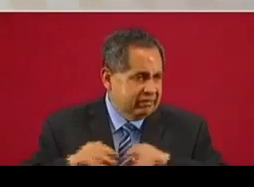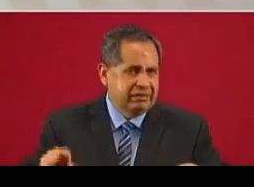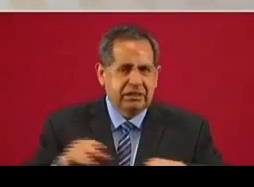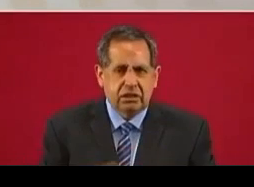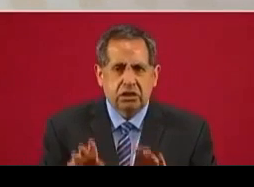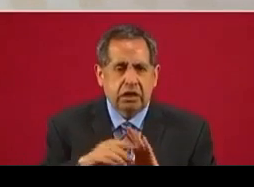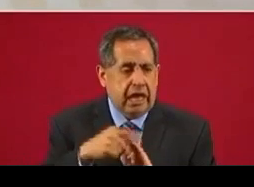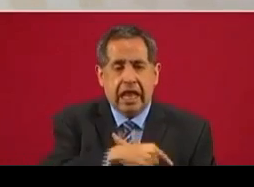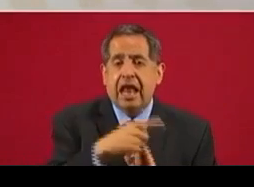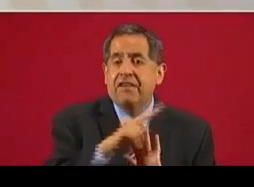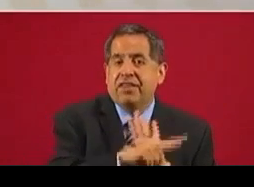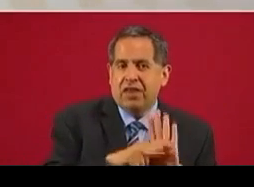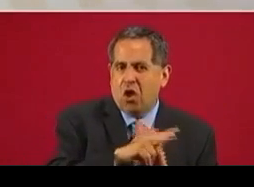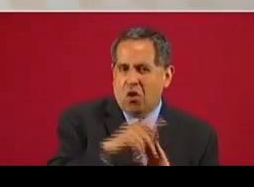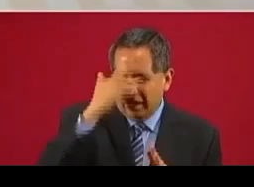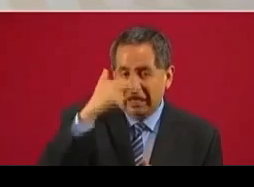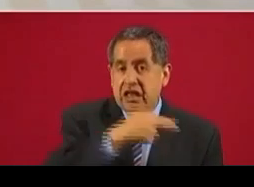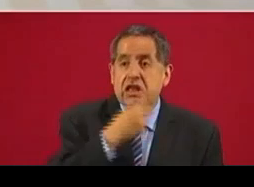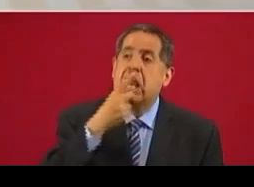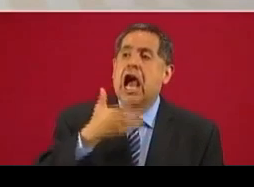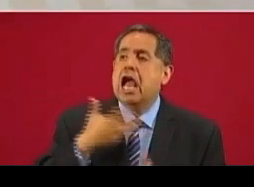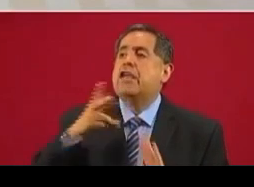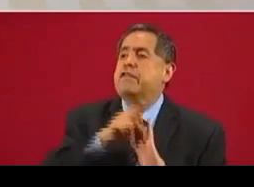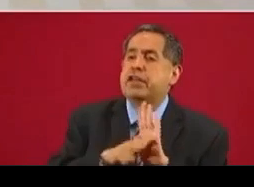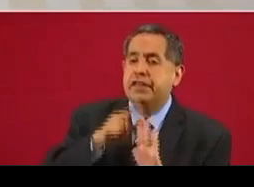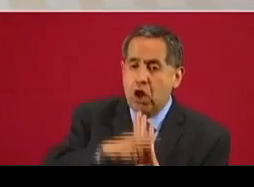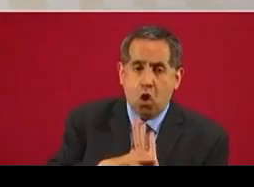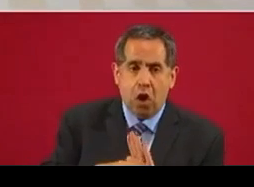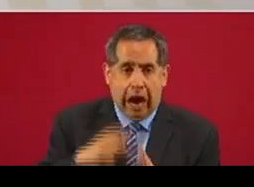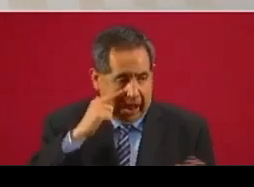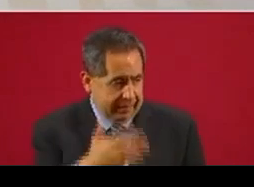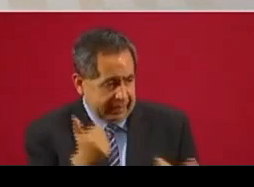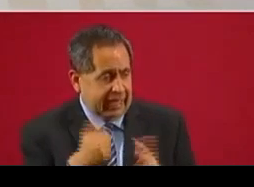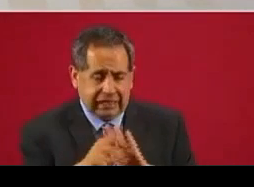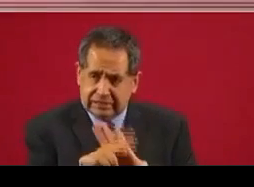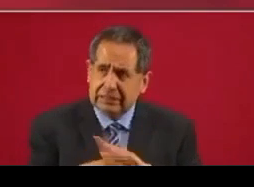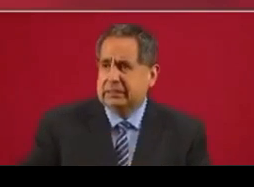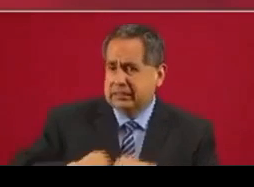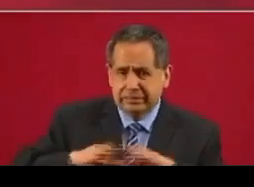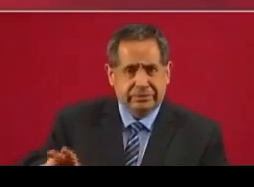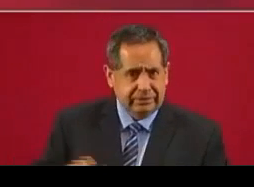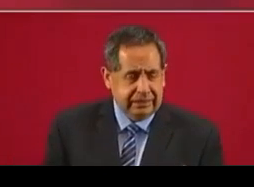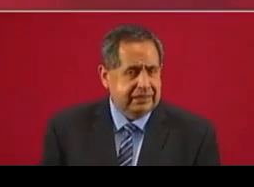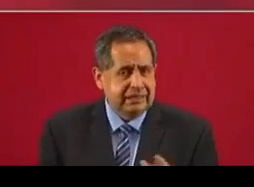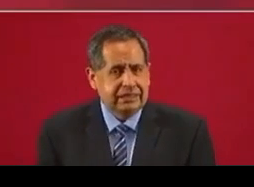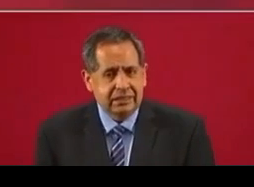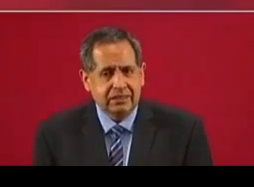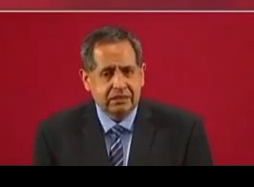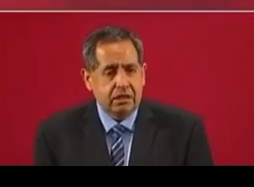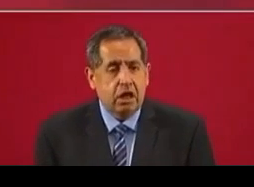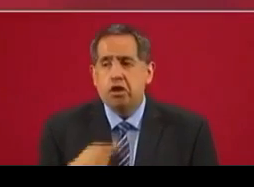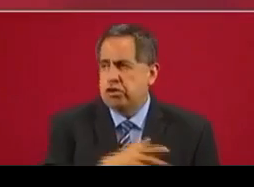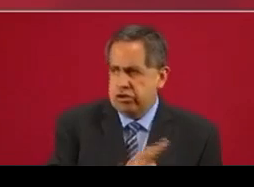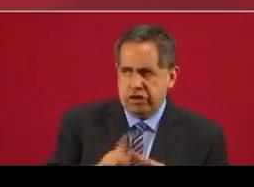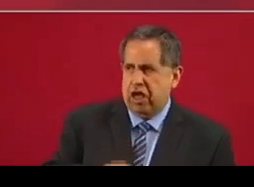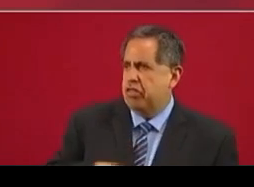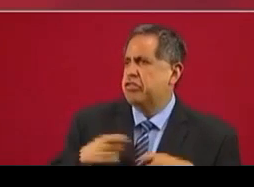el vídeo que sea segura entregó